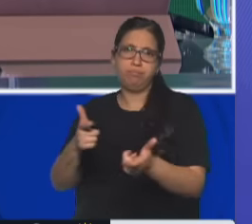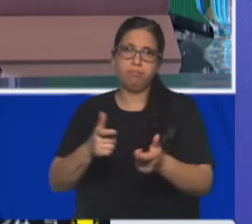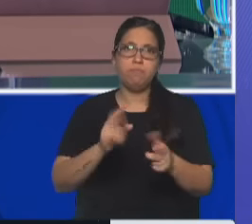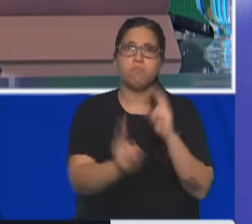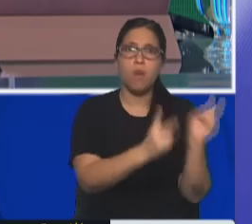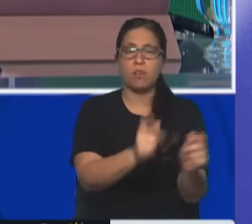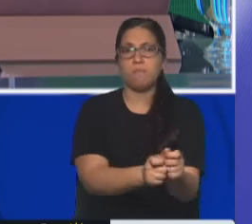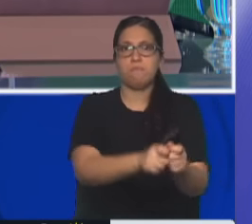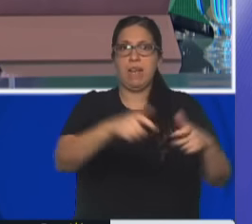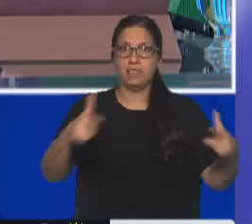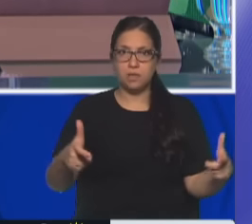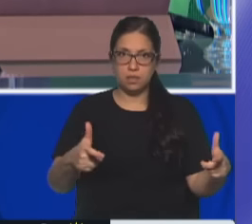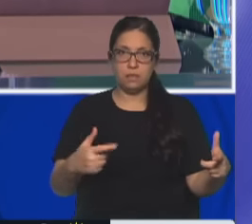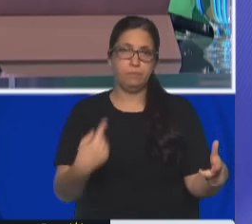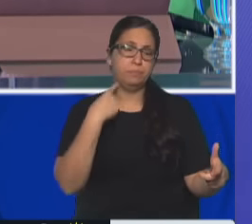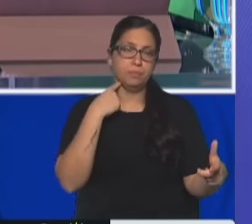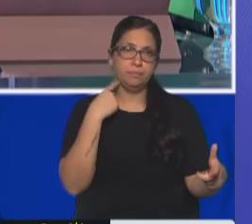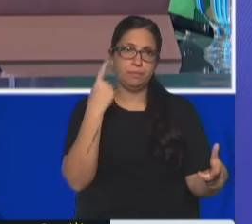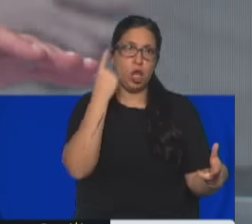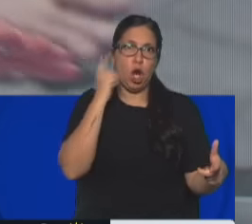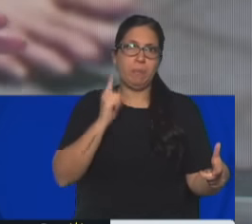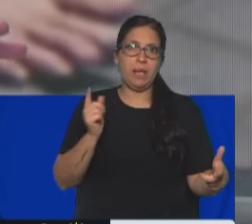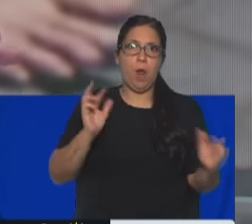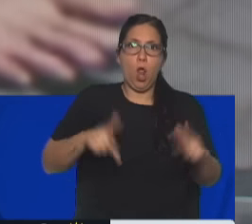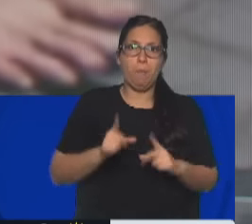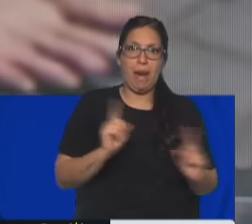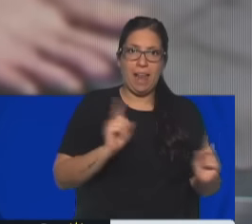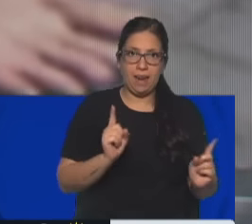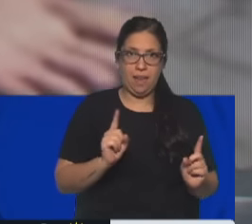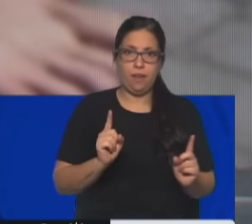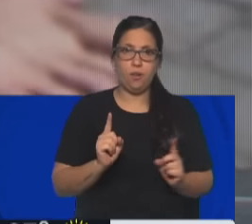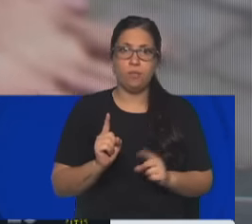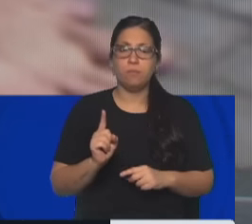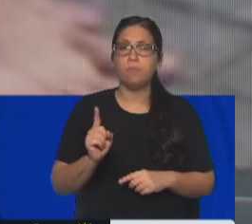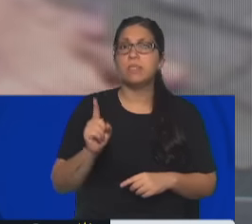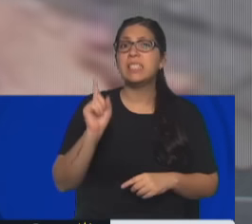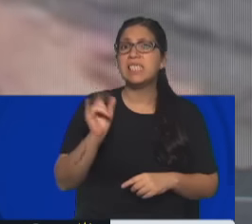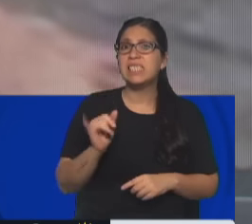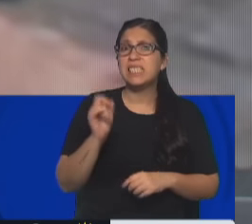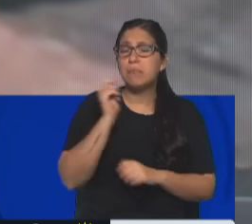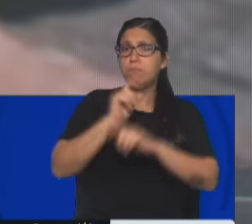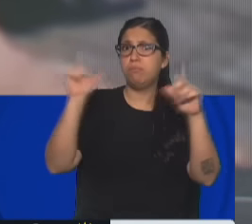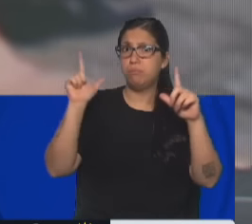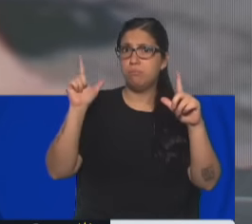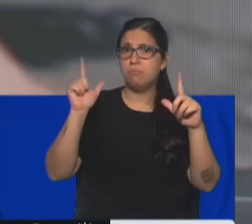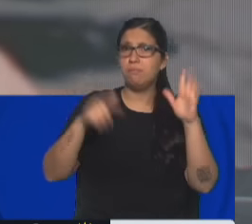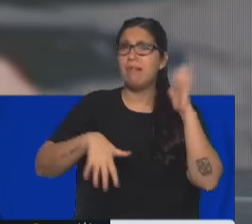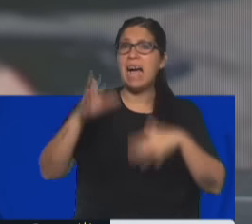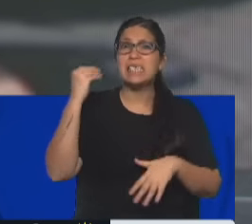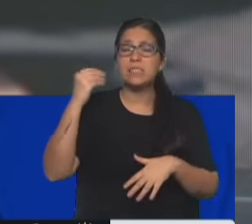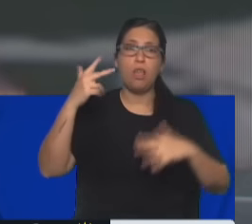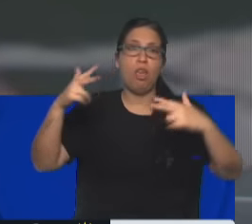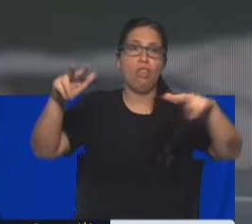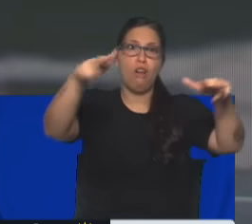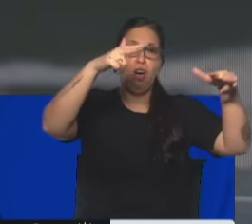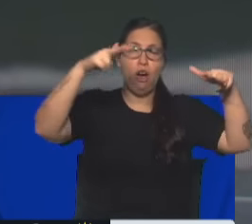muertos sea el más letal de la historia del país. El resto del armamento no llamó la atención. Lo que sí llamó la atención, Leticia, son los drones, ¿no? Utilizados justamente